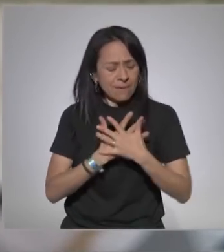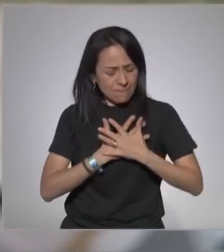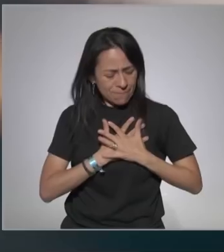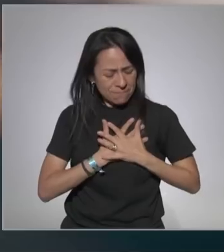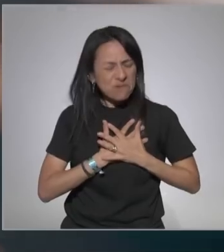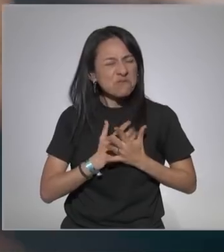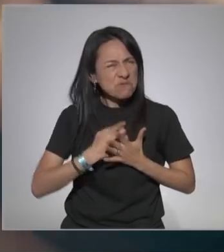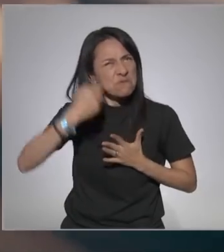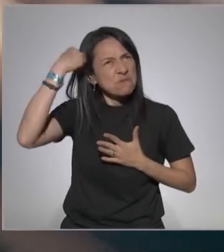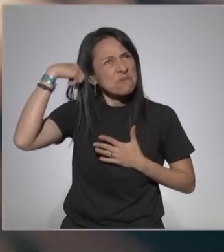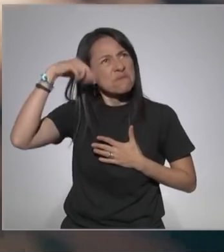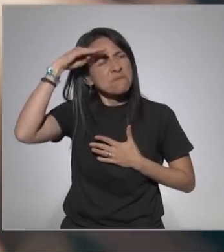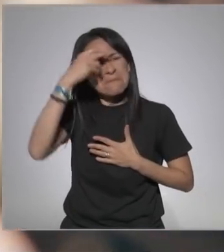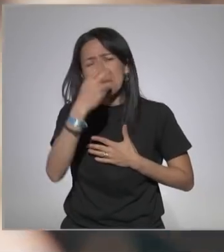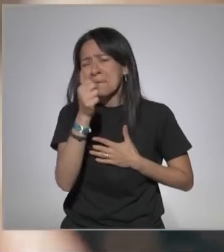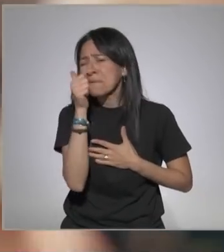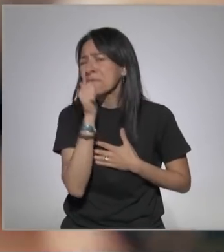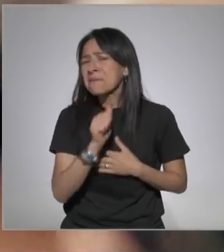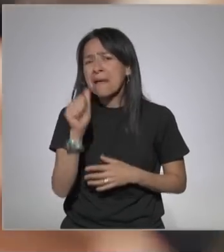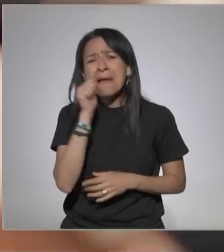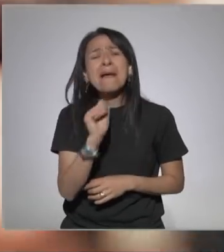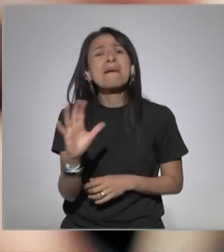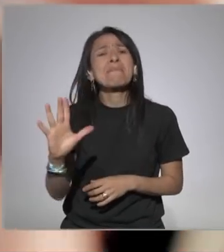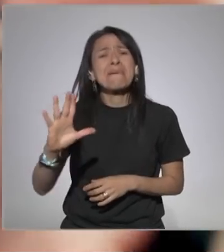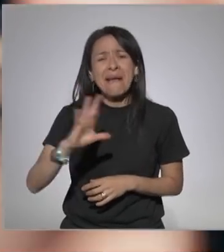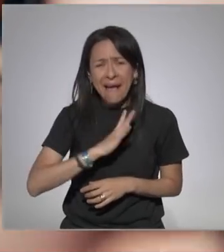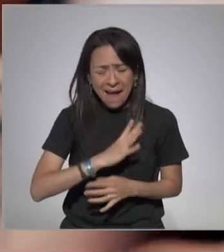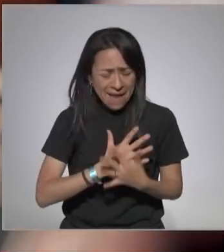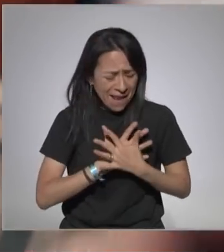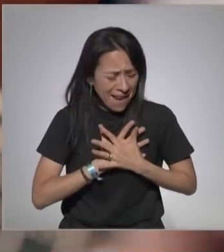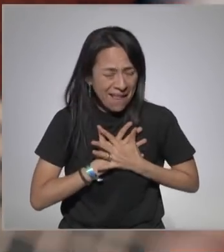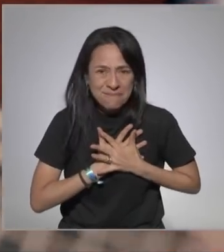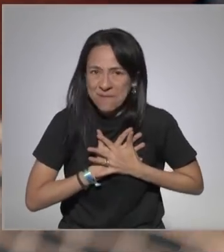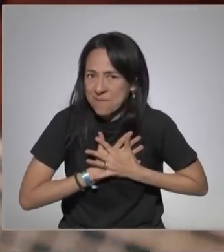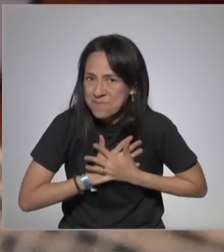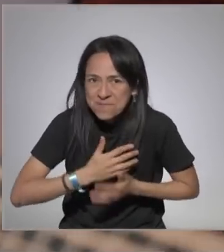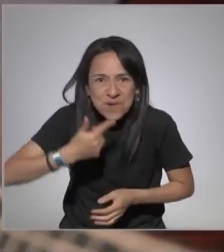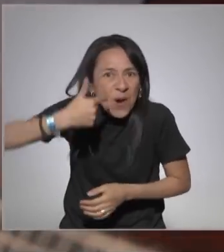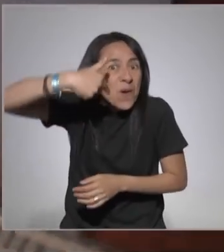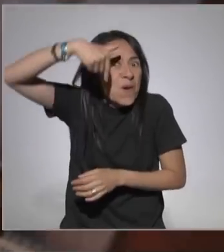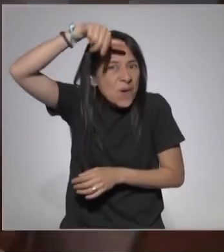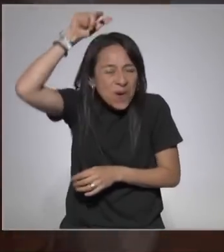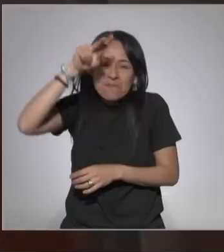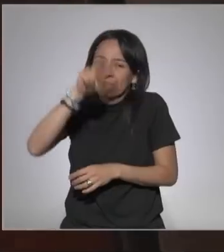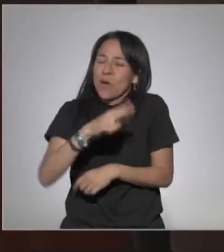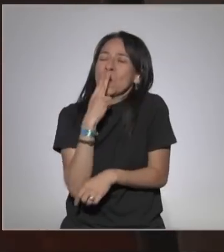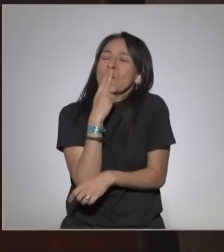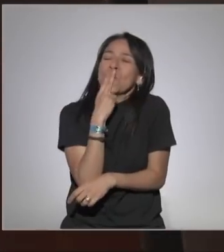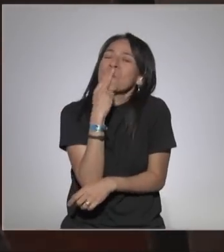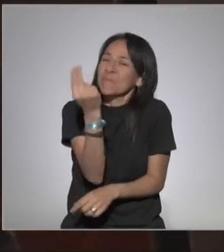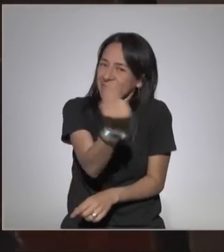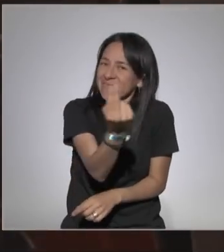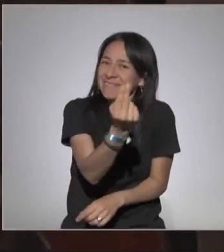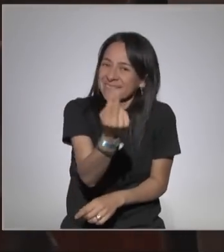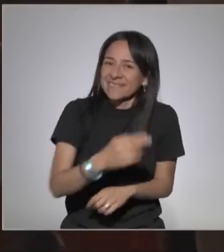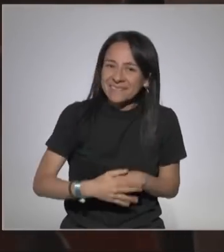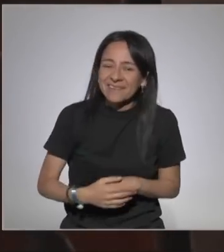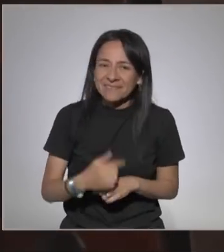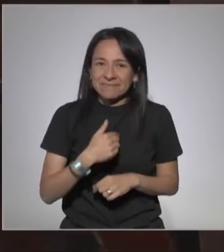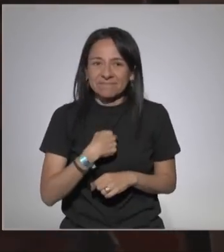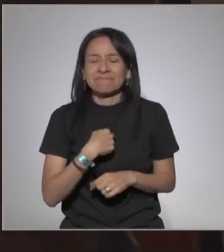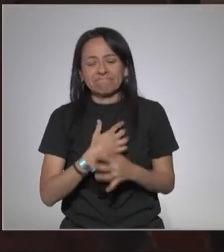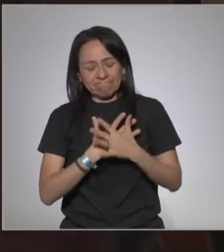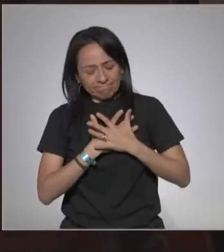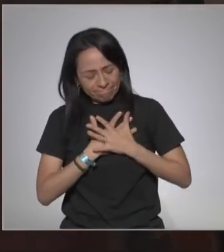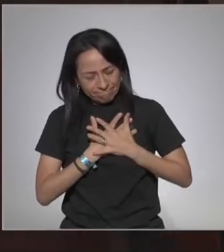presente, es lo más loco y lo más necesario, diría yo. ¿Por qué? Porque uno ama